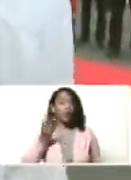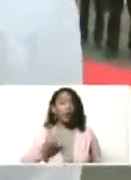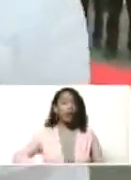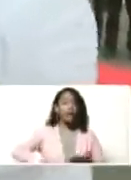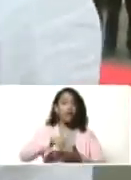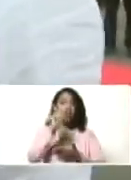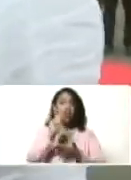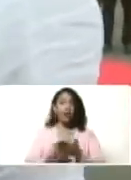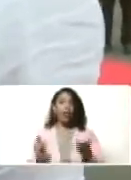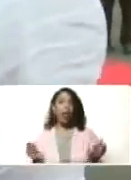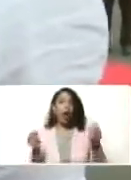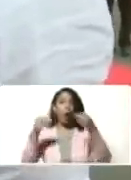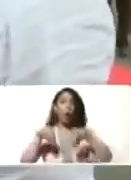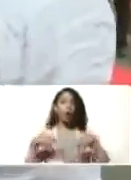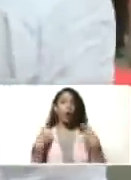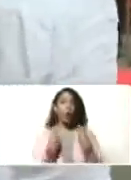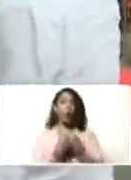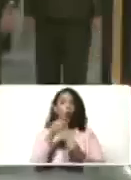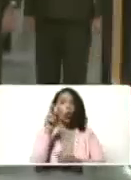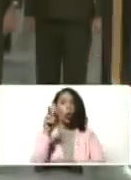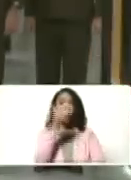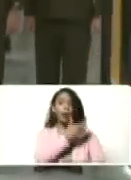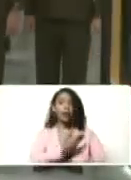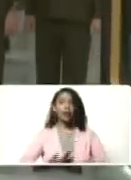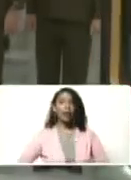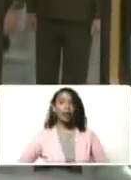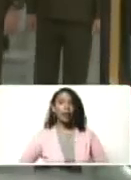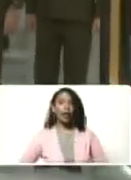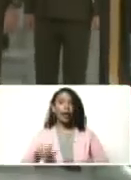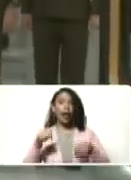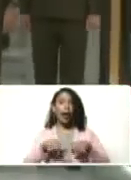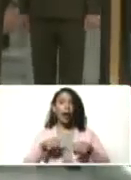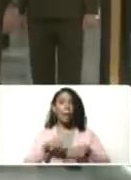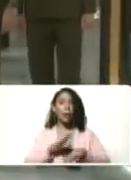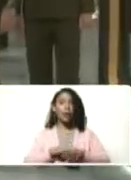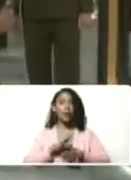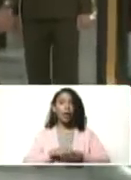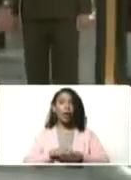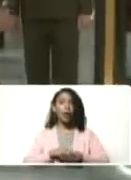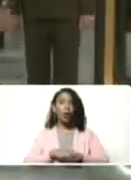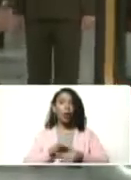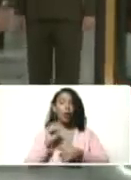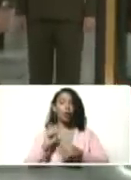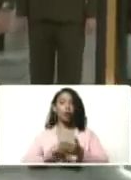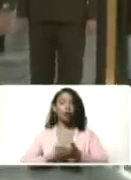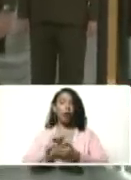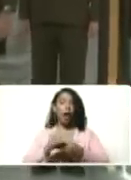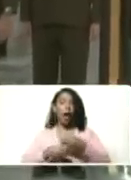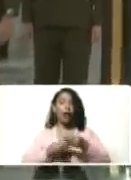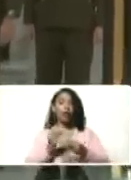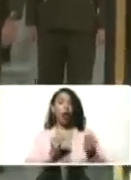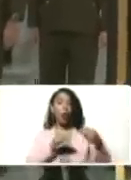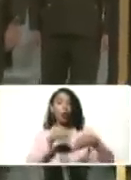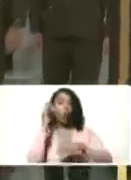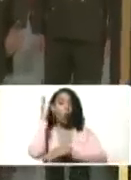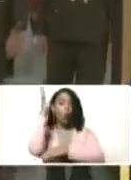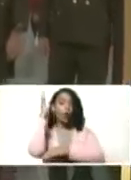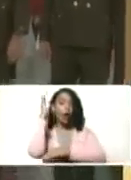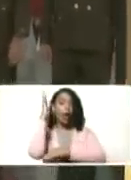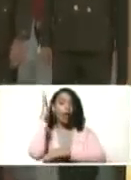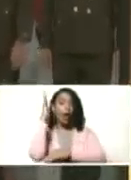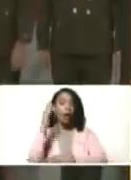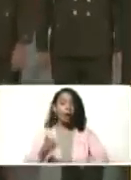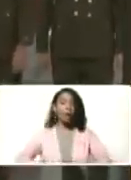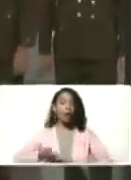de la declaración conjunta entre ambos presidentes que ha sido precisamente suscrita. Ha sido una jornada